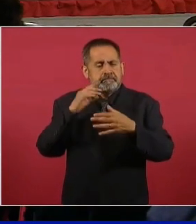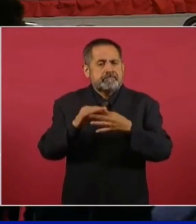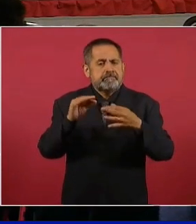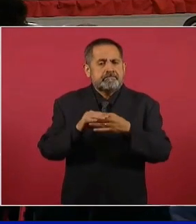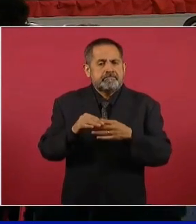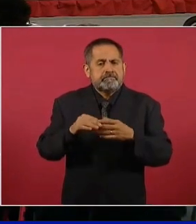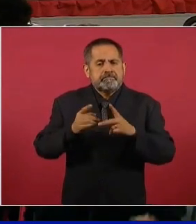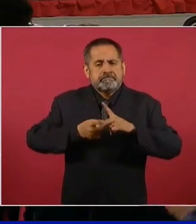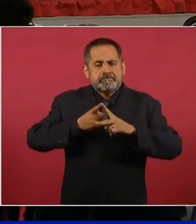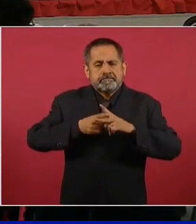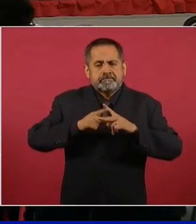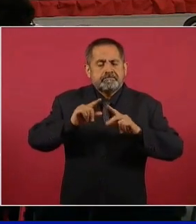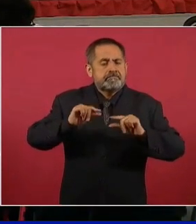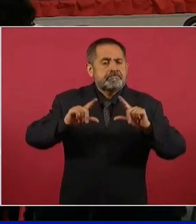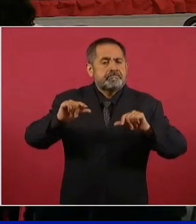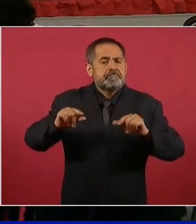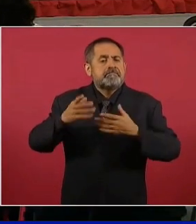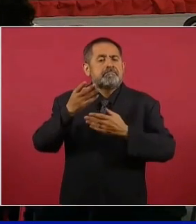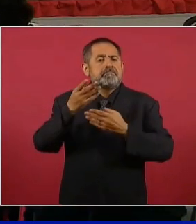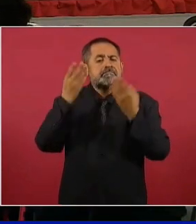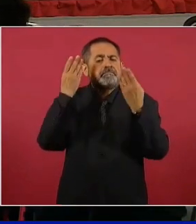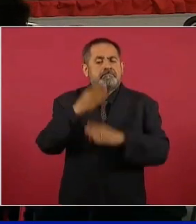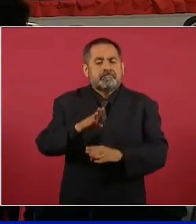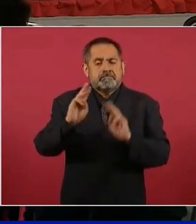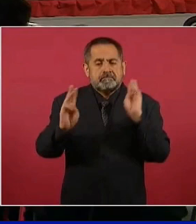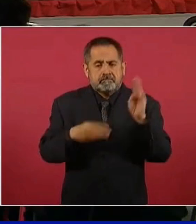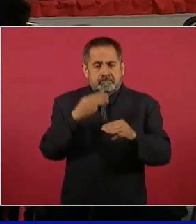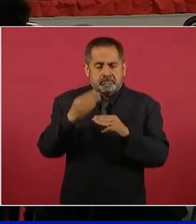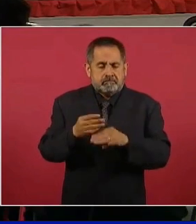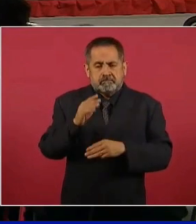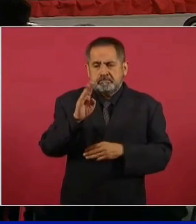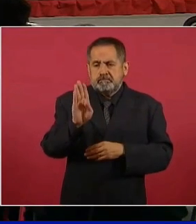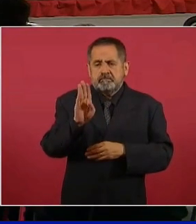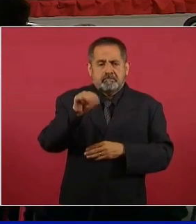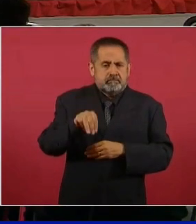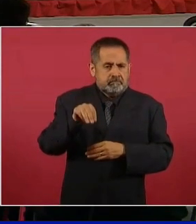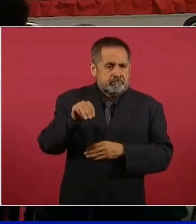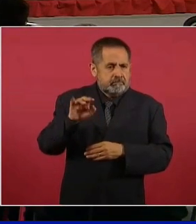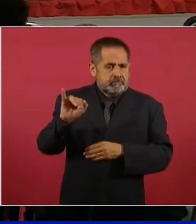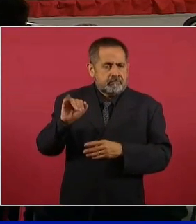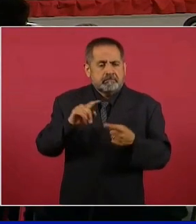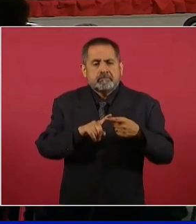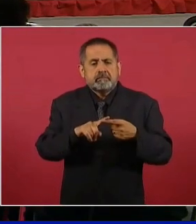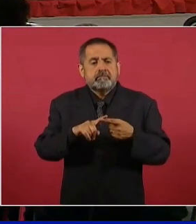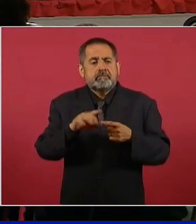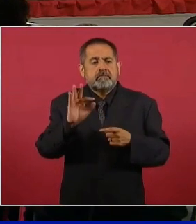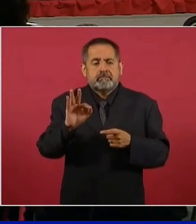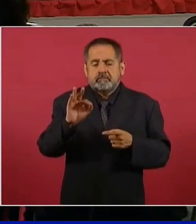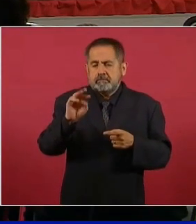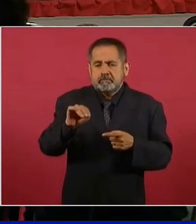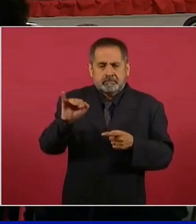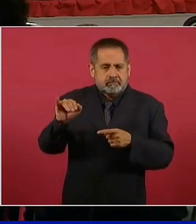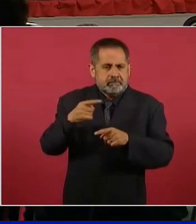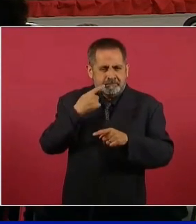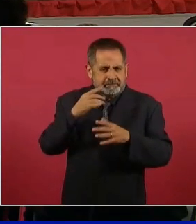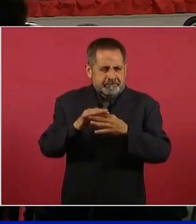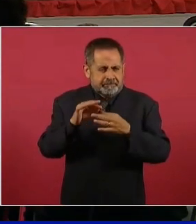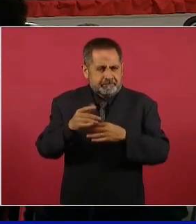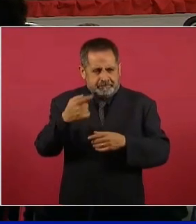una gráfica del Banco Mundial y del Fondo Monetario Internacional. Yo creo que es